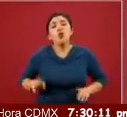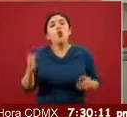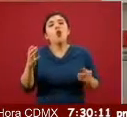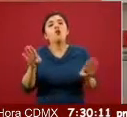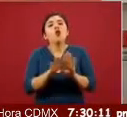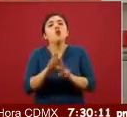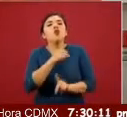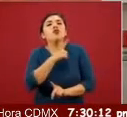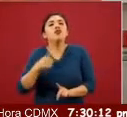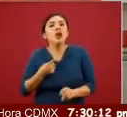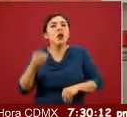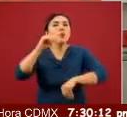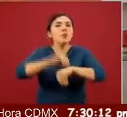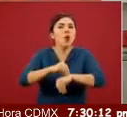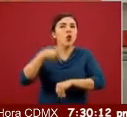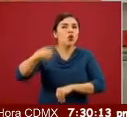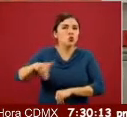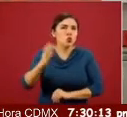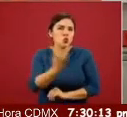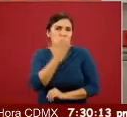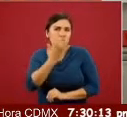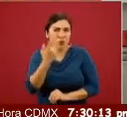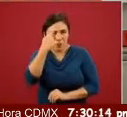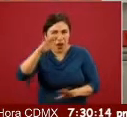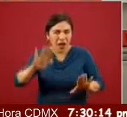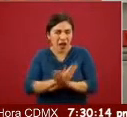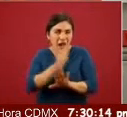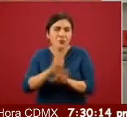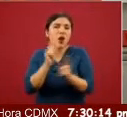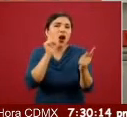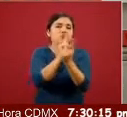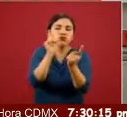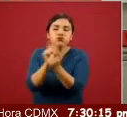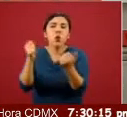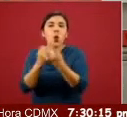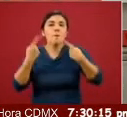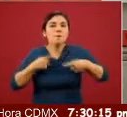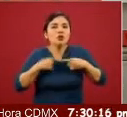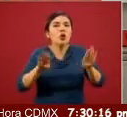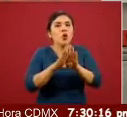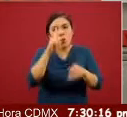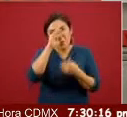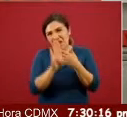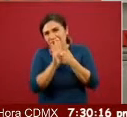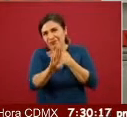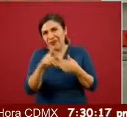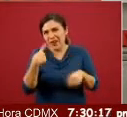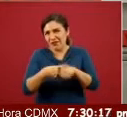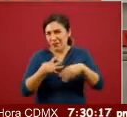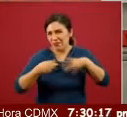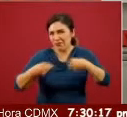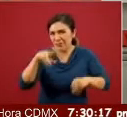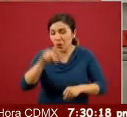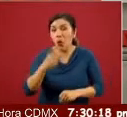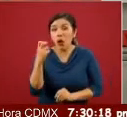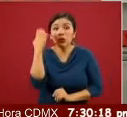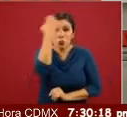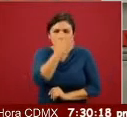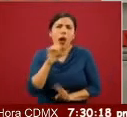o conducta que tiene que tener, su relación con otras personas en términos de prevención. Entonces la prueba tiene todo el